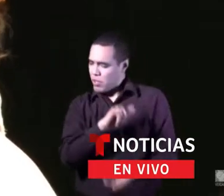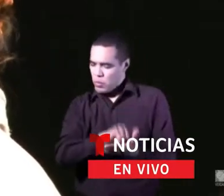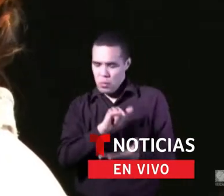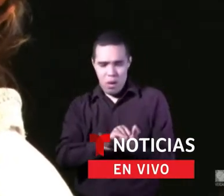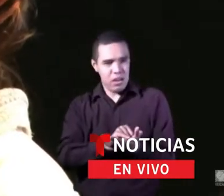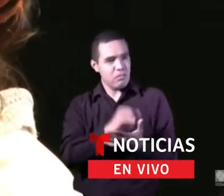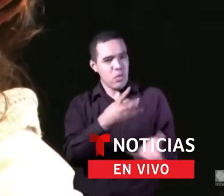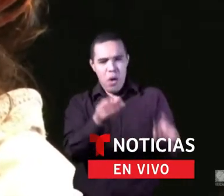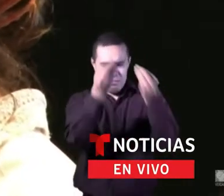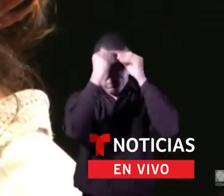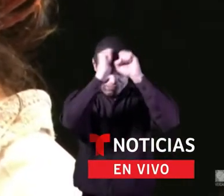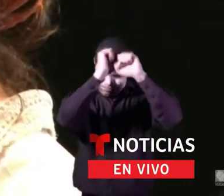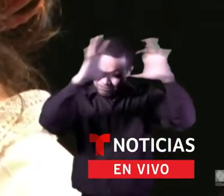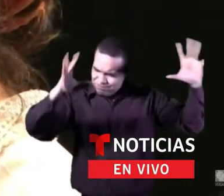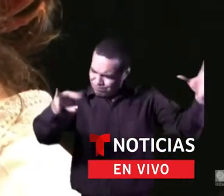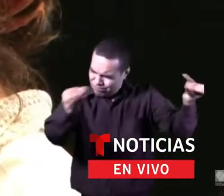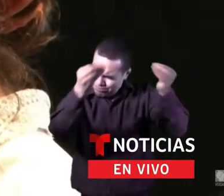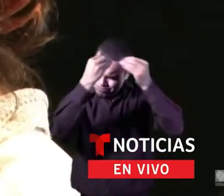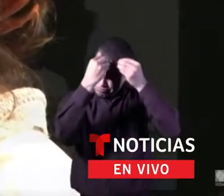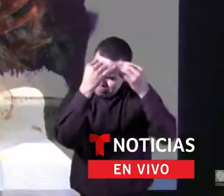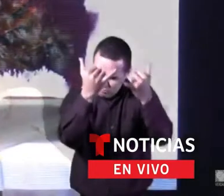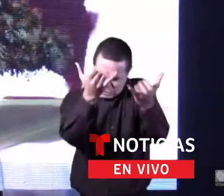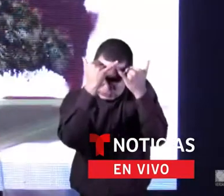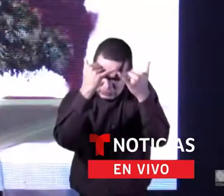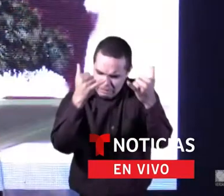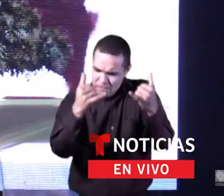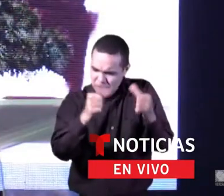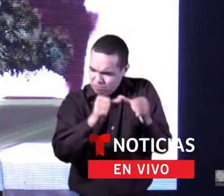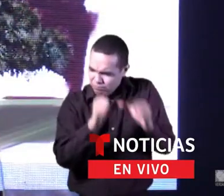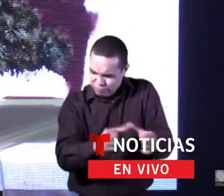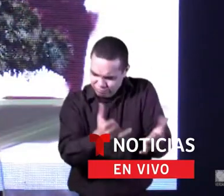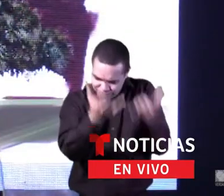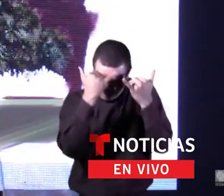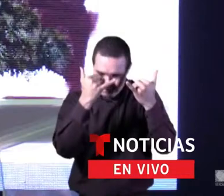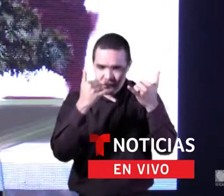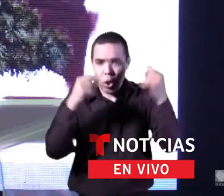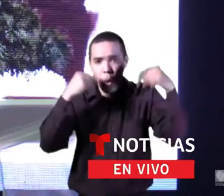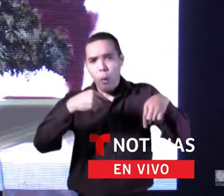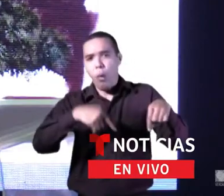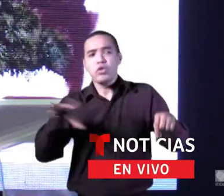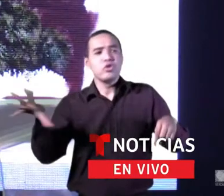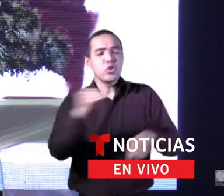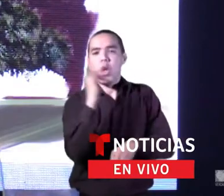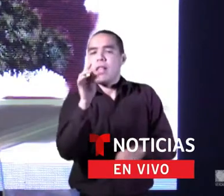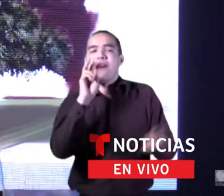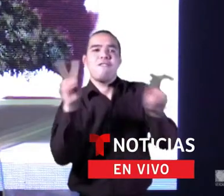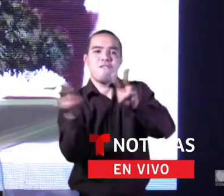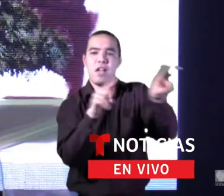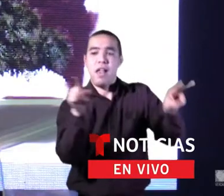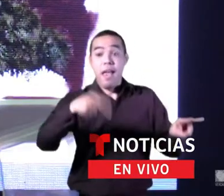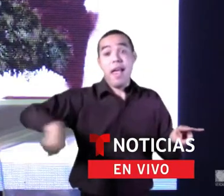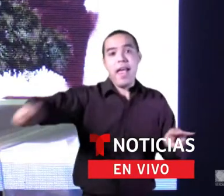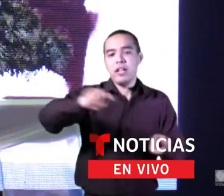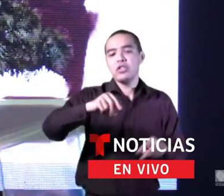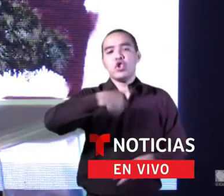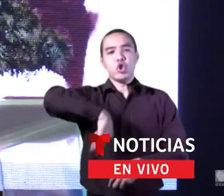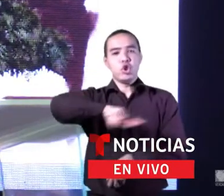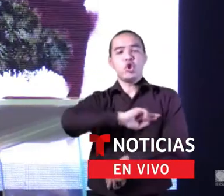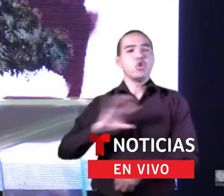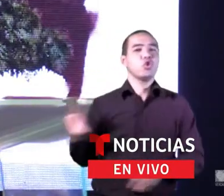grabadas en mi memoria lo hemos visto hoy fuimos todos ellos y nosotros